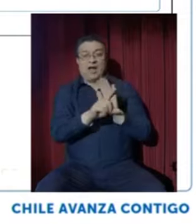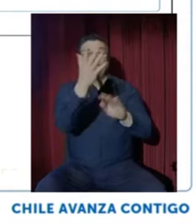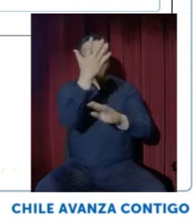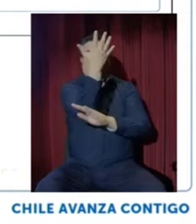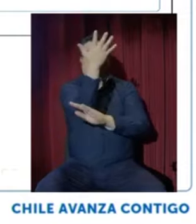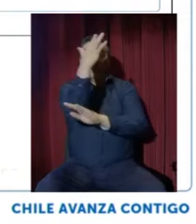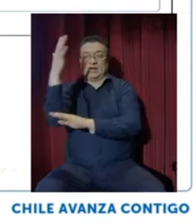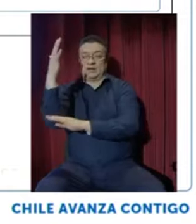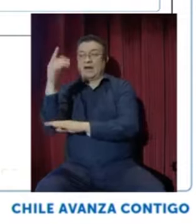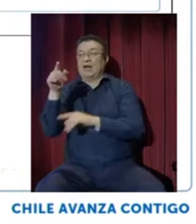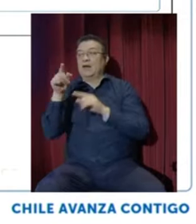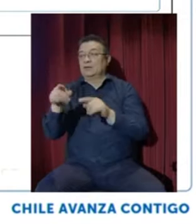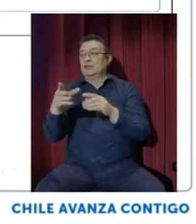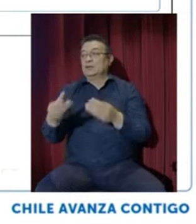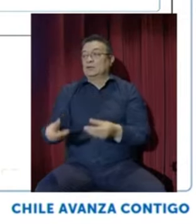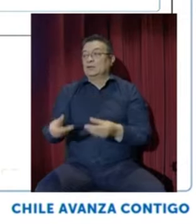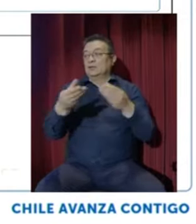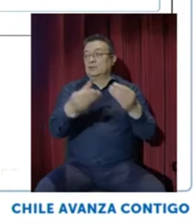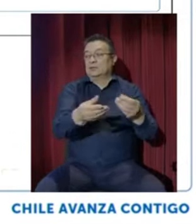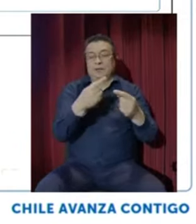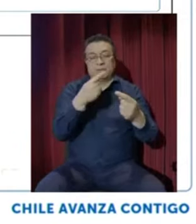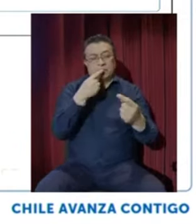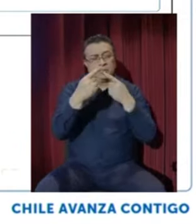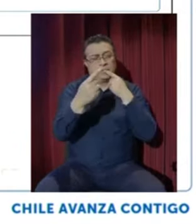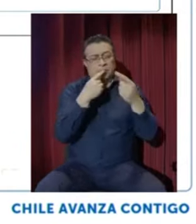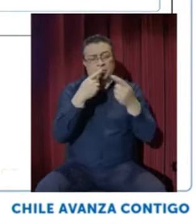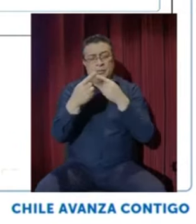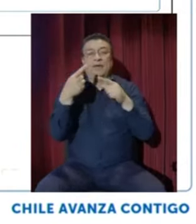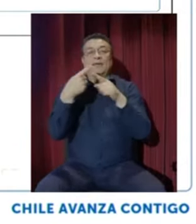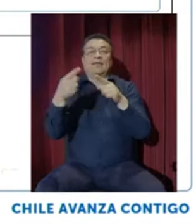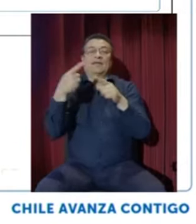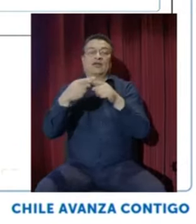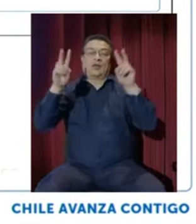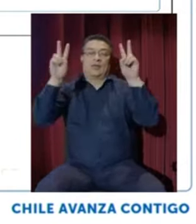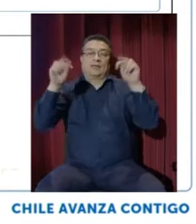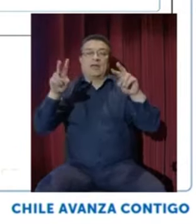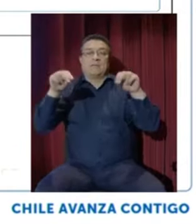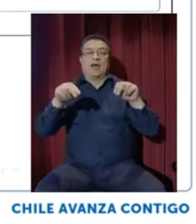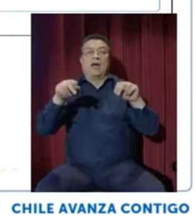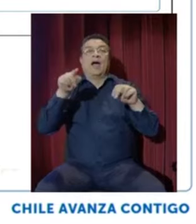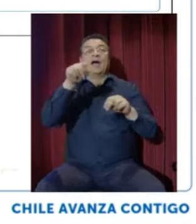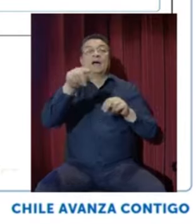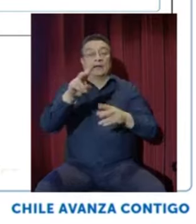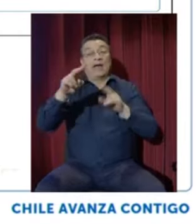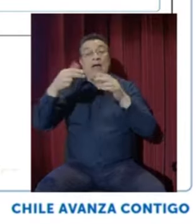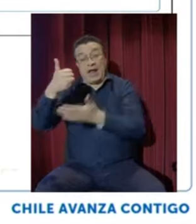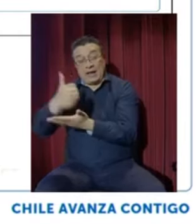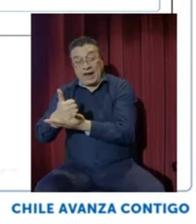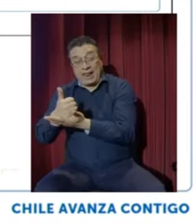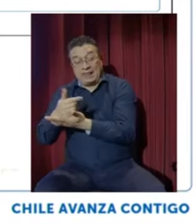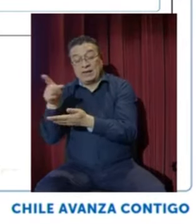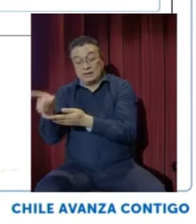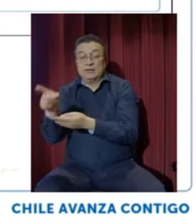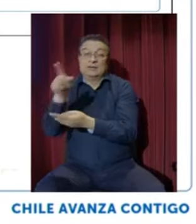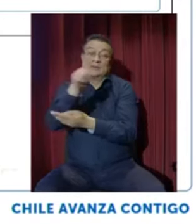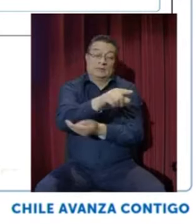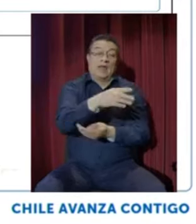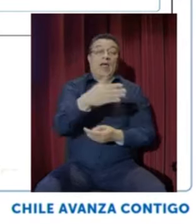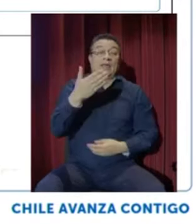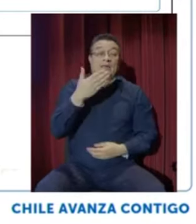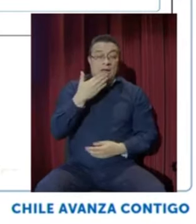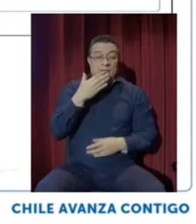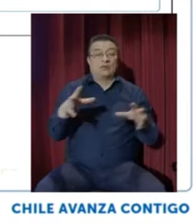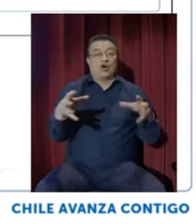que pasa y que llega a consulta por distinta naturaleza tanto a nivel de los alcaldes como a nivel de eh